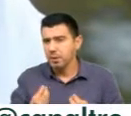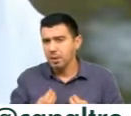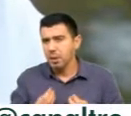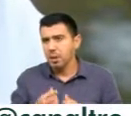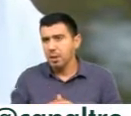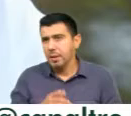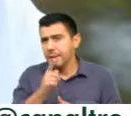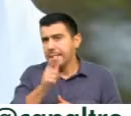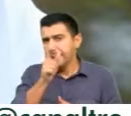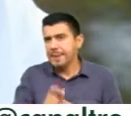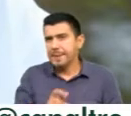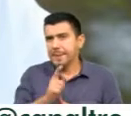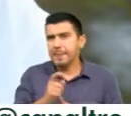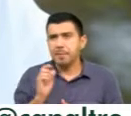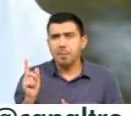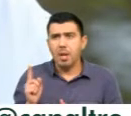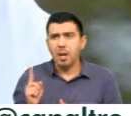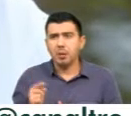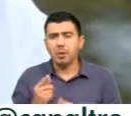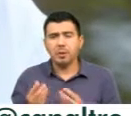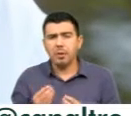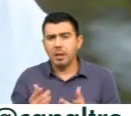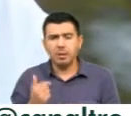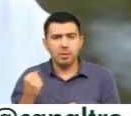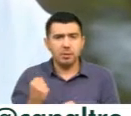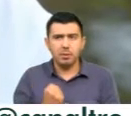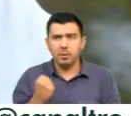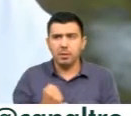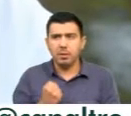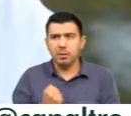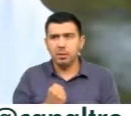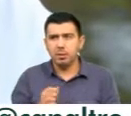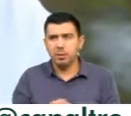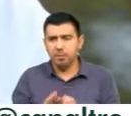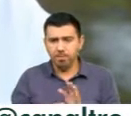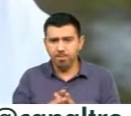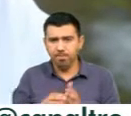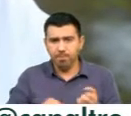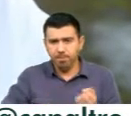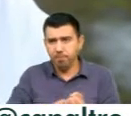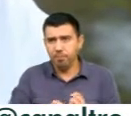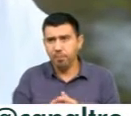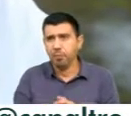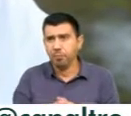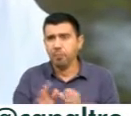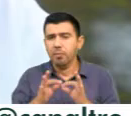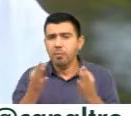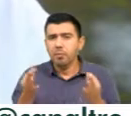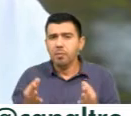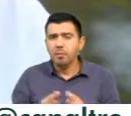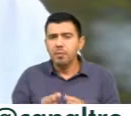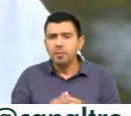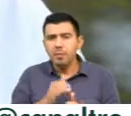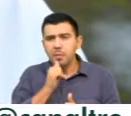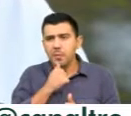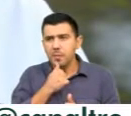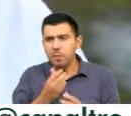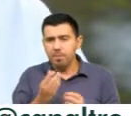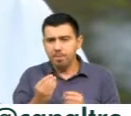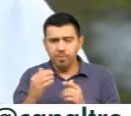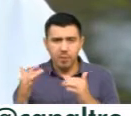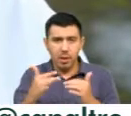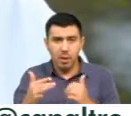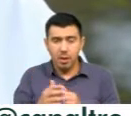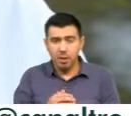que ha hecho en todo este tiempo, en todos estos años, ha sido trabajar y sacar su familia adelante. Sufrió como muchos de los colombianos los embates de la guerra.